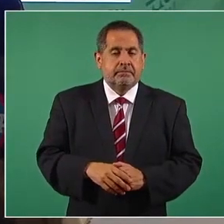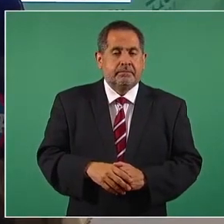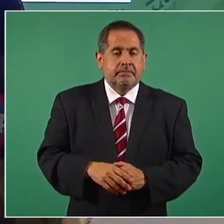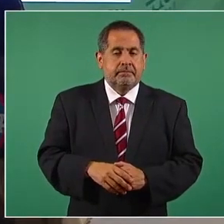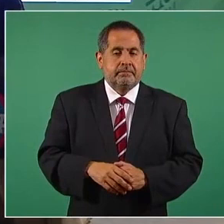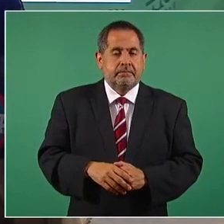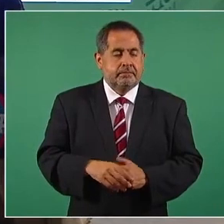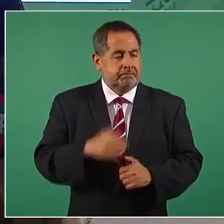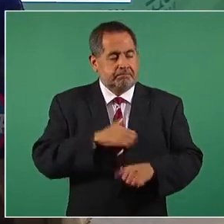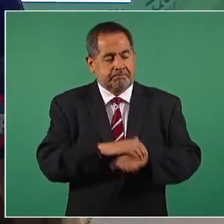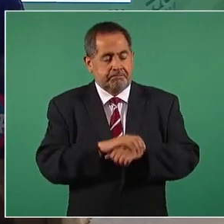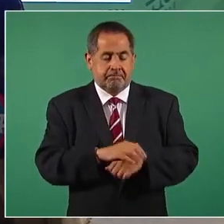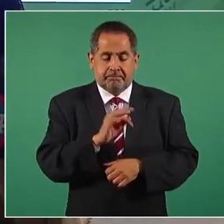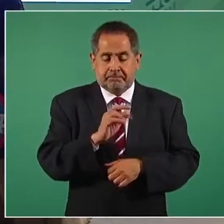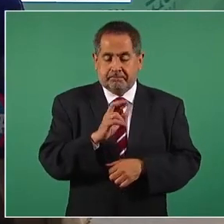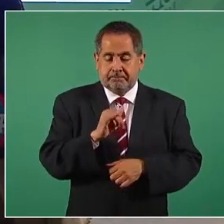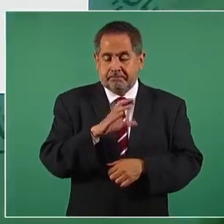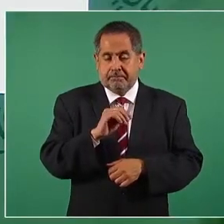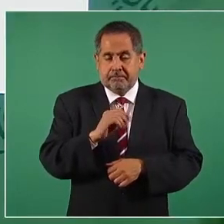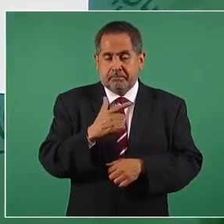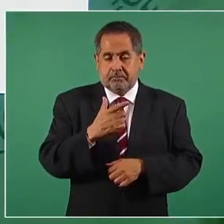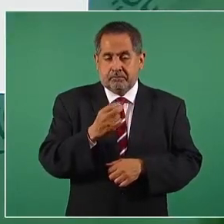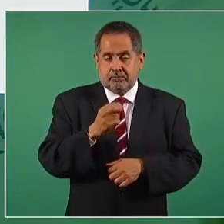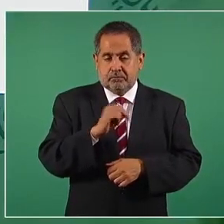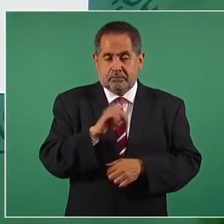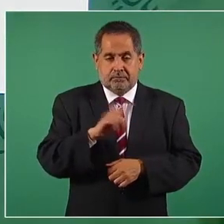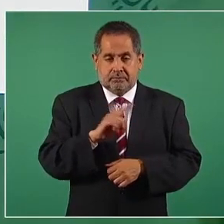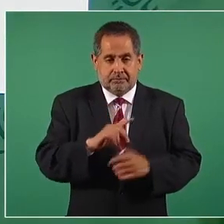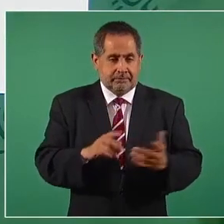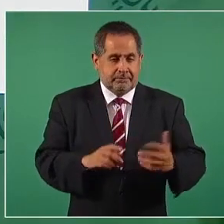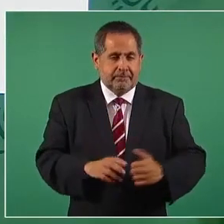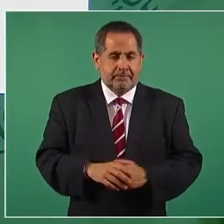mi amigo Francisco González,